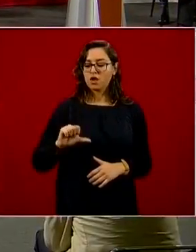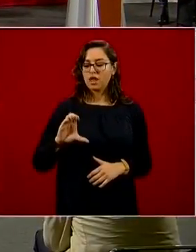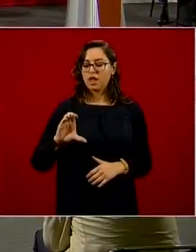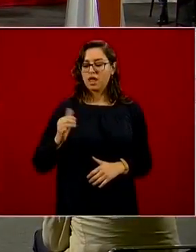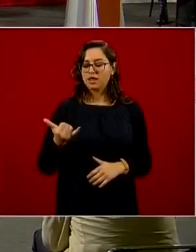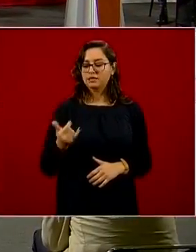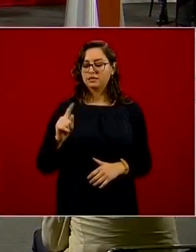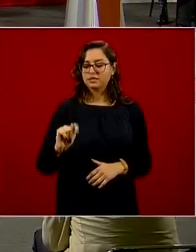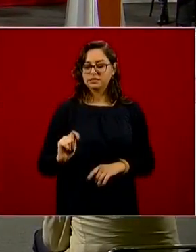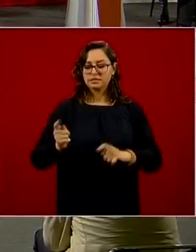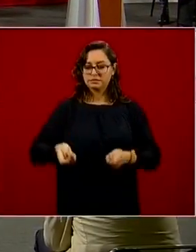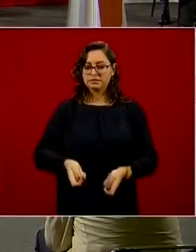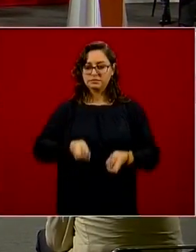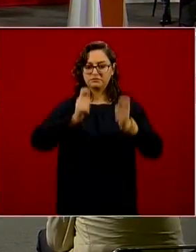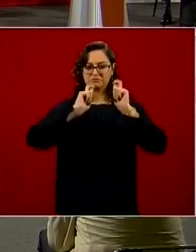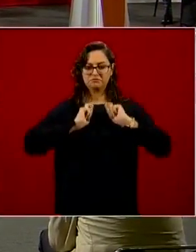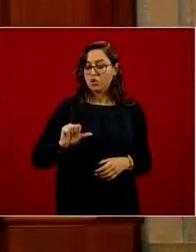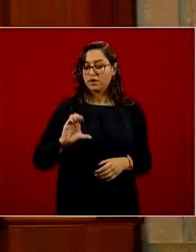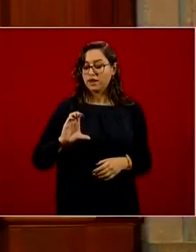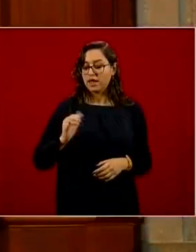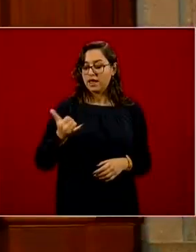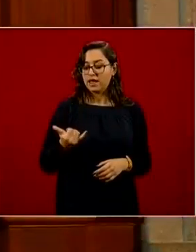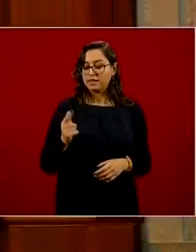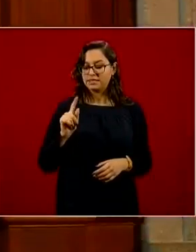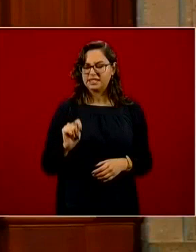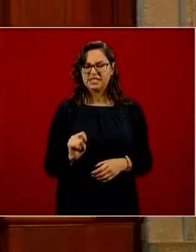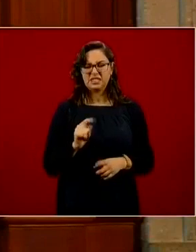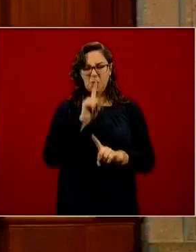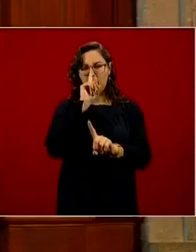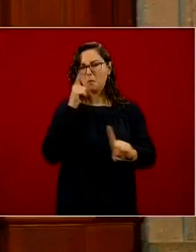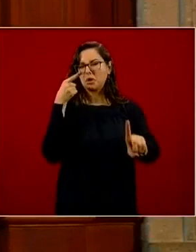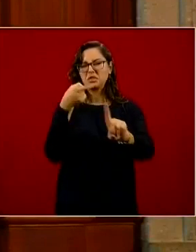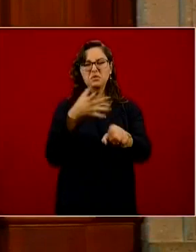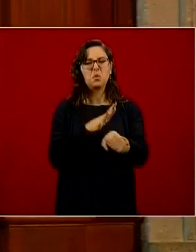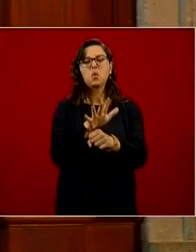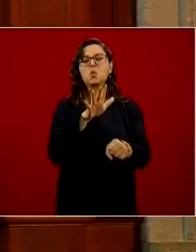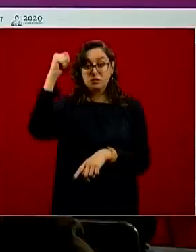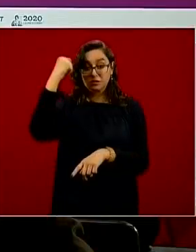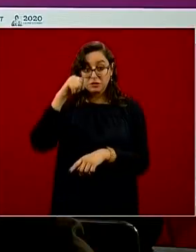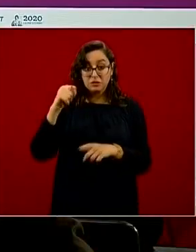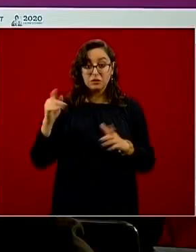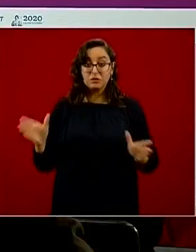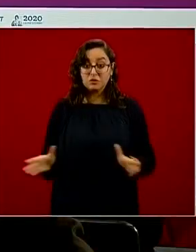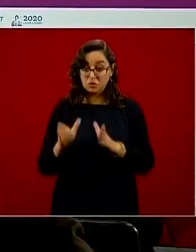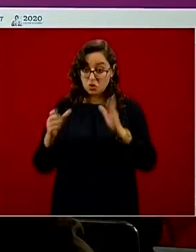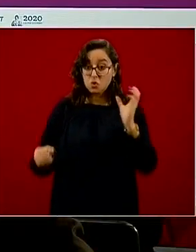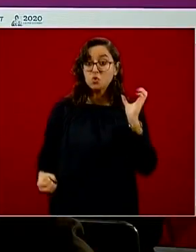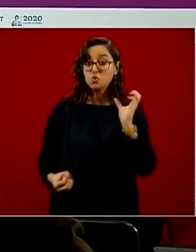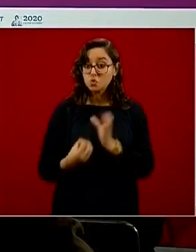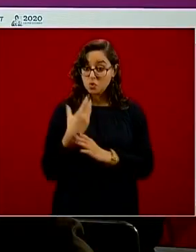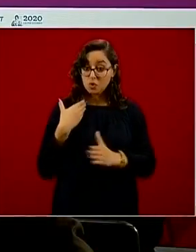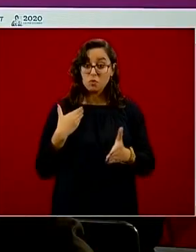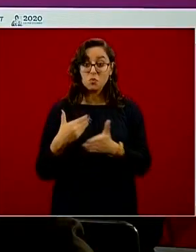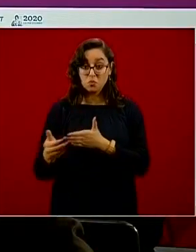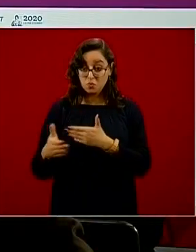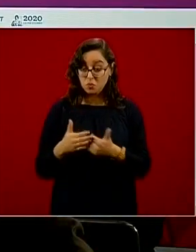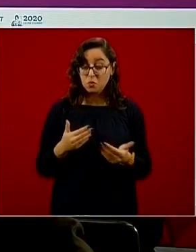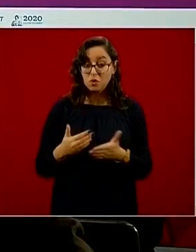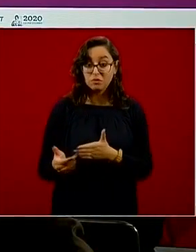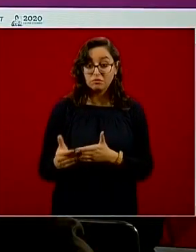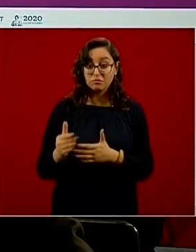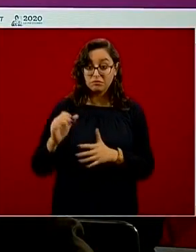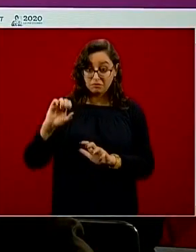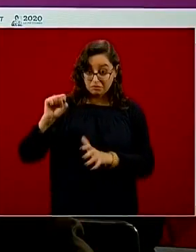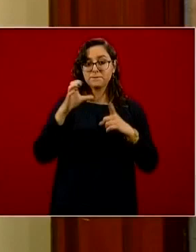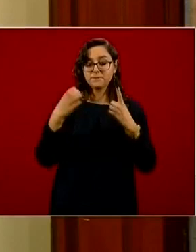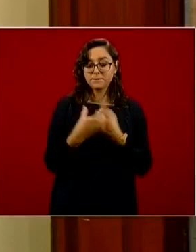CONACYT reveló irregularidades en el manejo de fideicomisos de ese organismo durante el gobierno de Enrique Peña Nieto. Precisó que se transfirieron